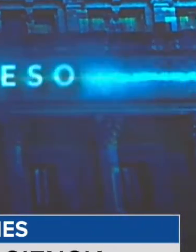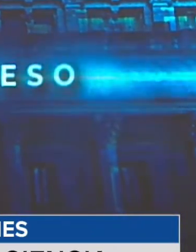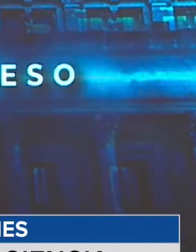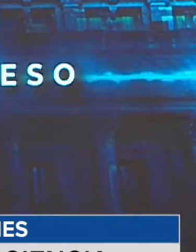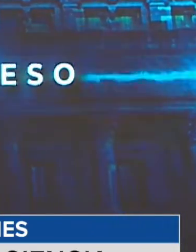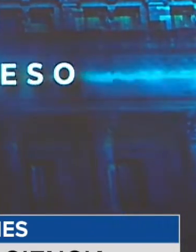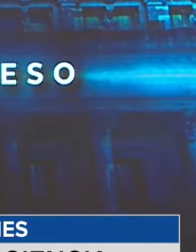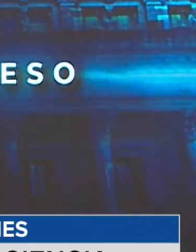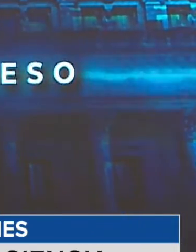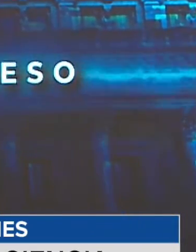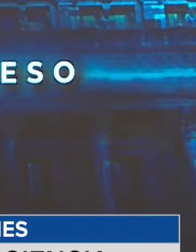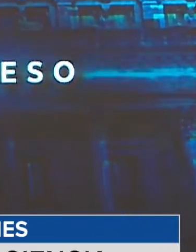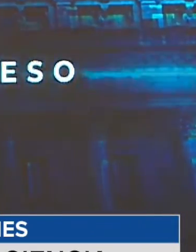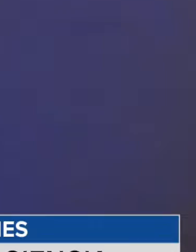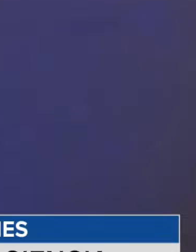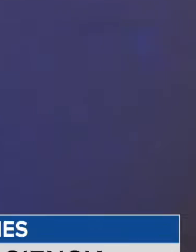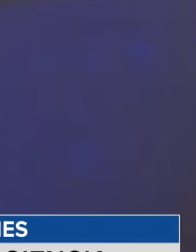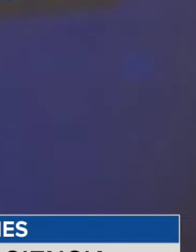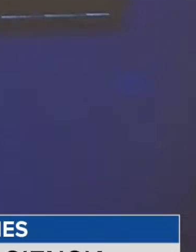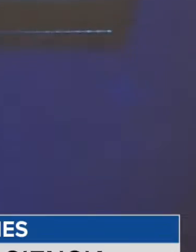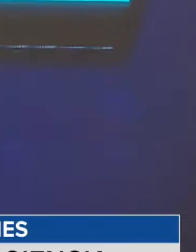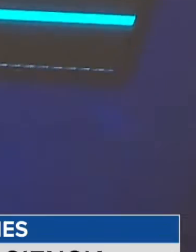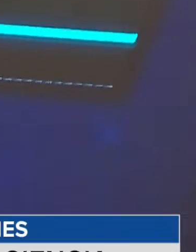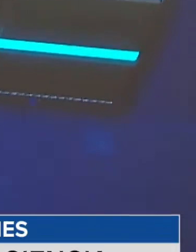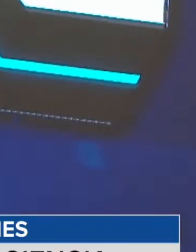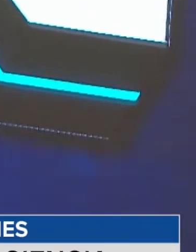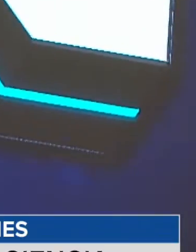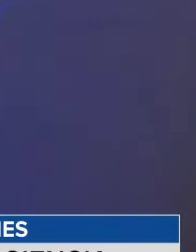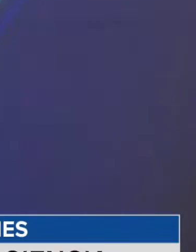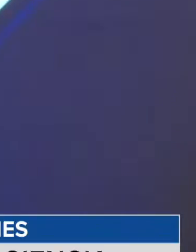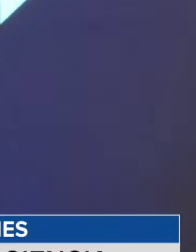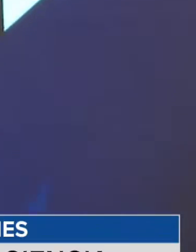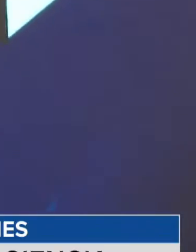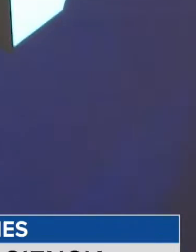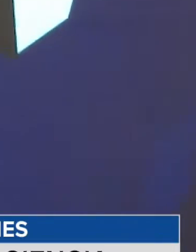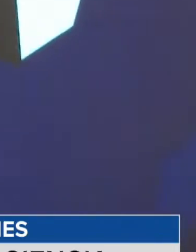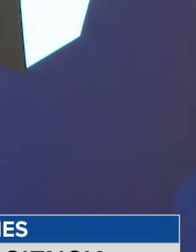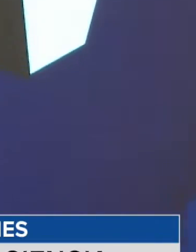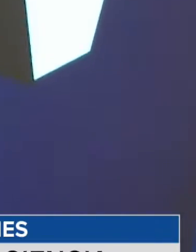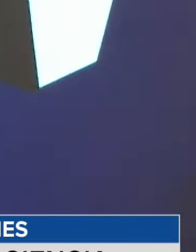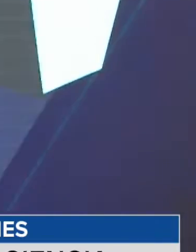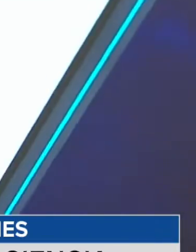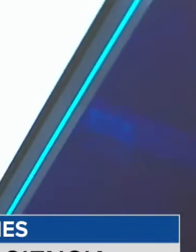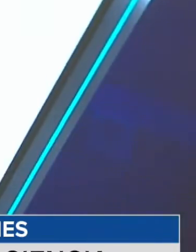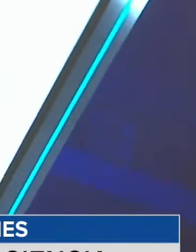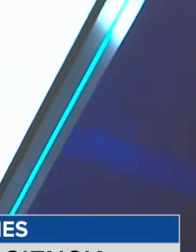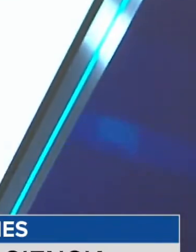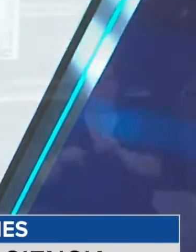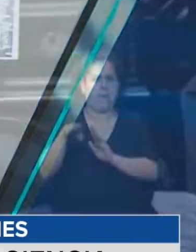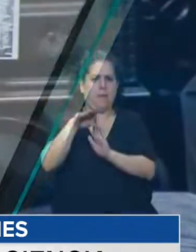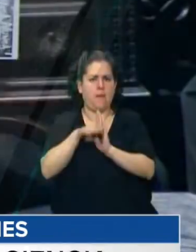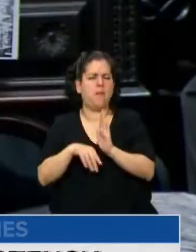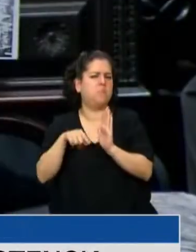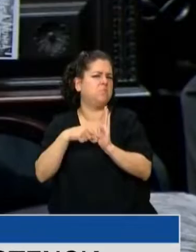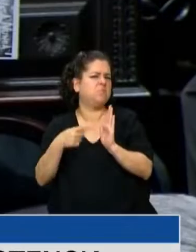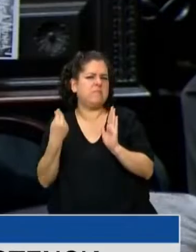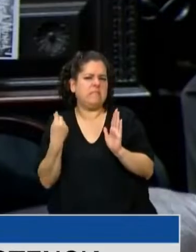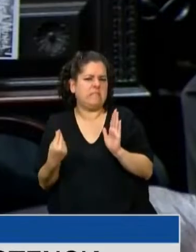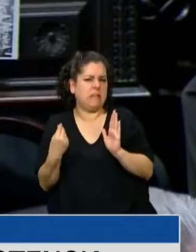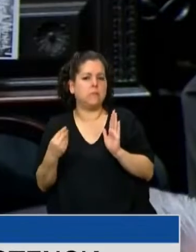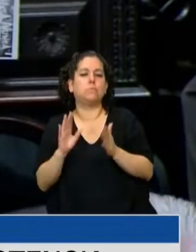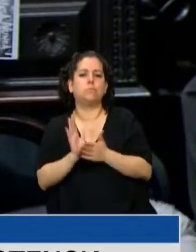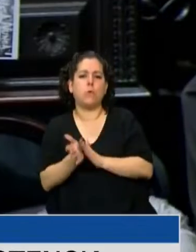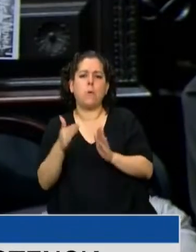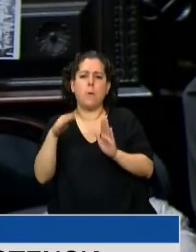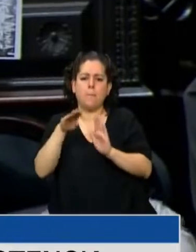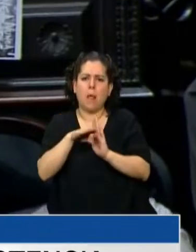el tema es el debate que se dio en el martes en la Cámara de Diputados. ¿Qué es este plan? Es una hoja de